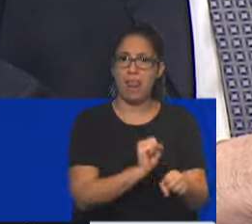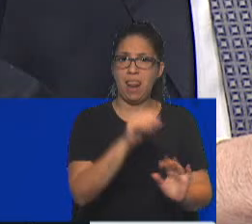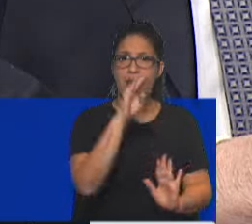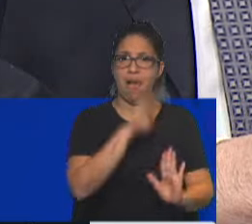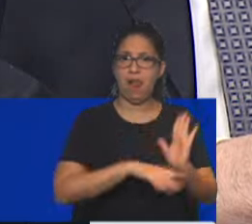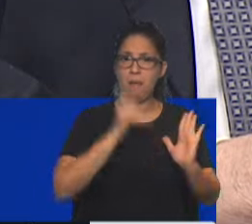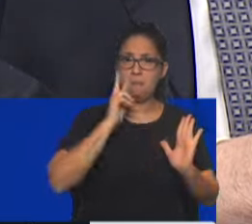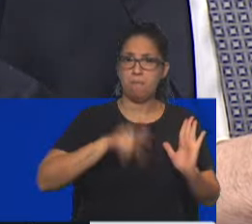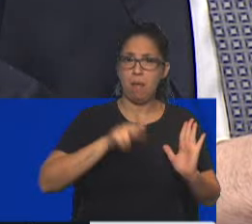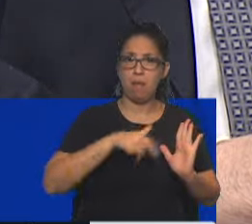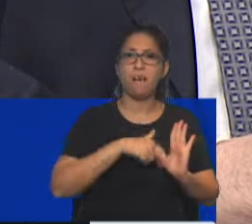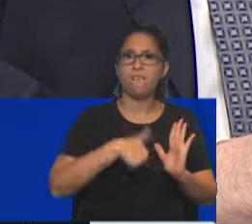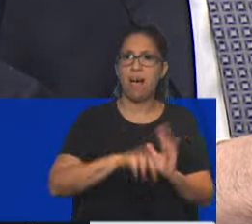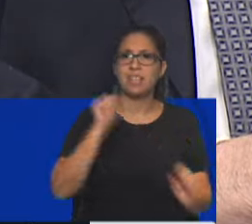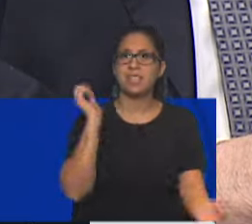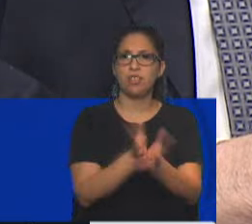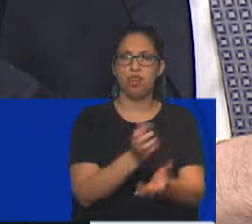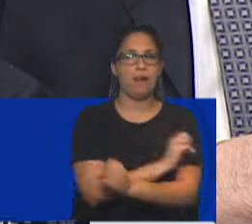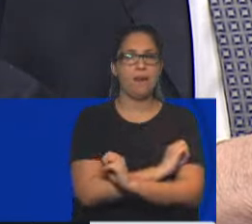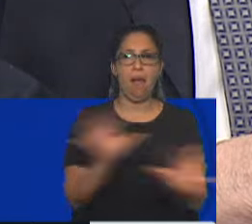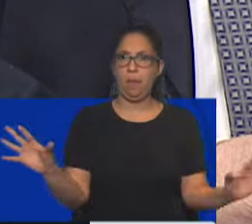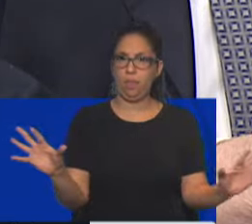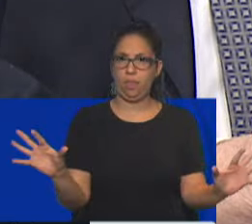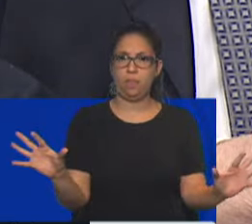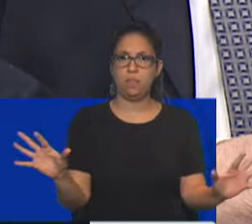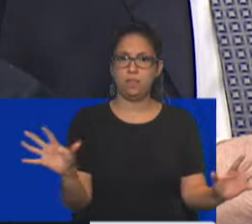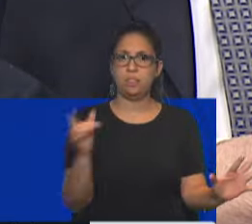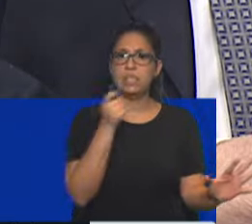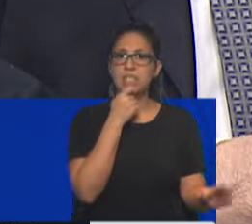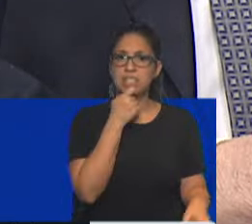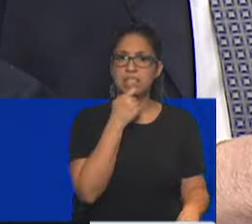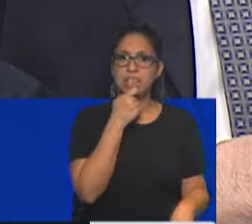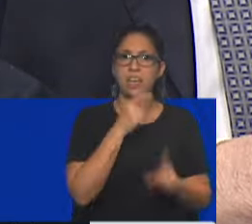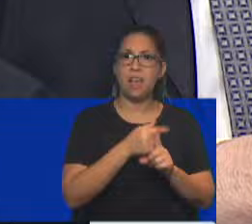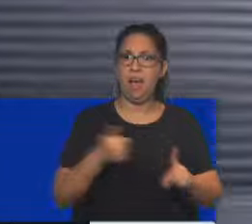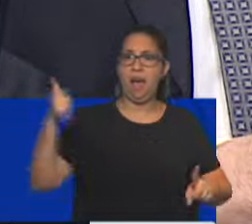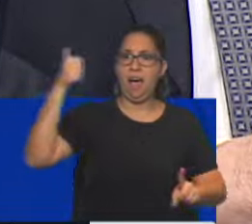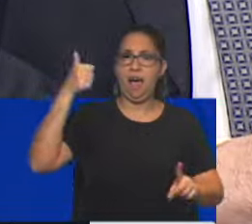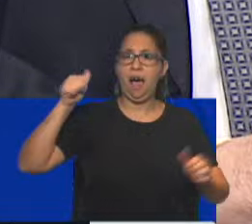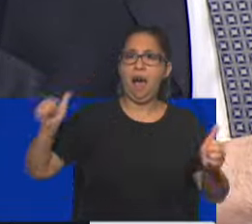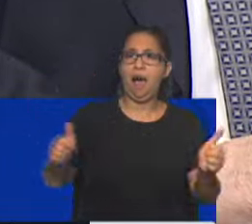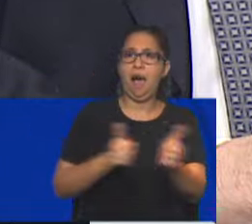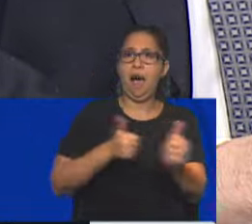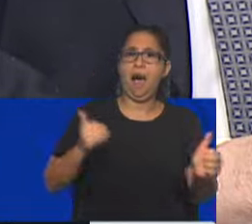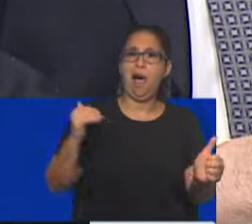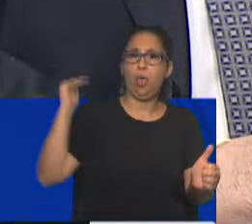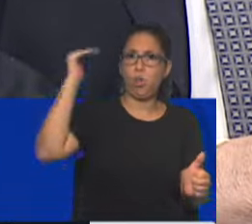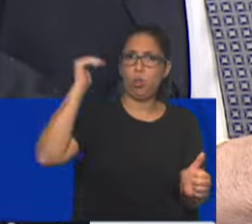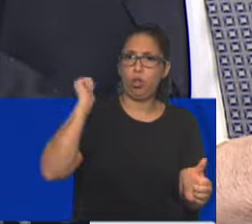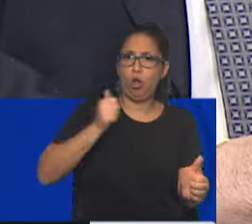pensando sanciones gravísimas cuando son manejados por un mayor. Estos